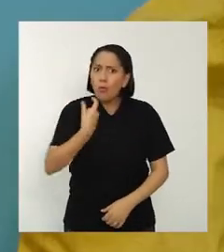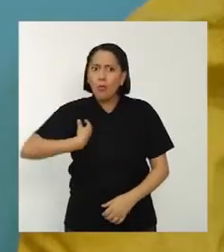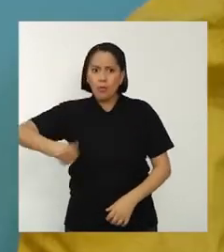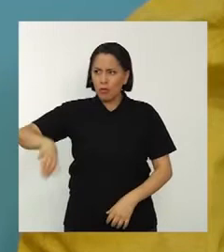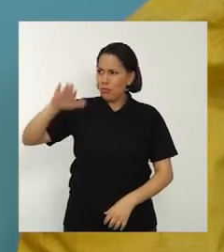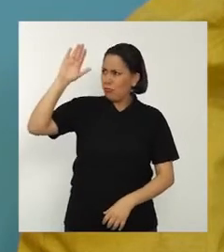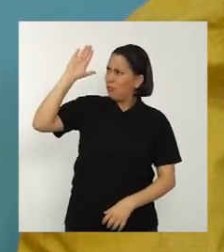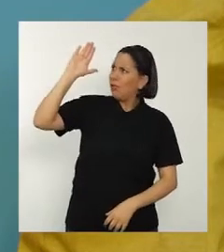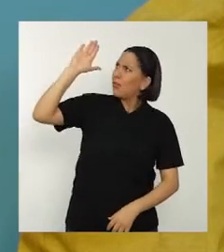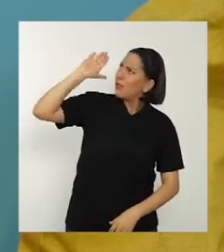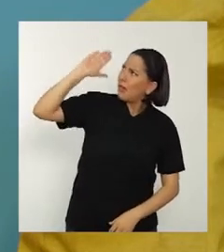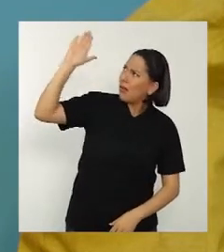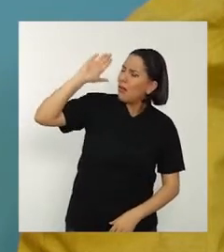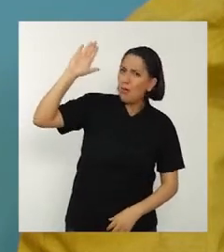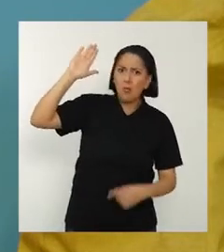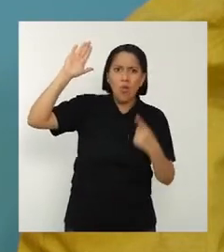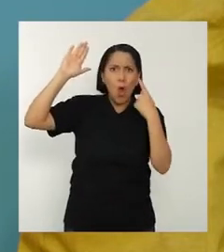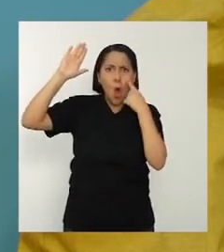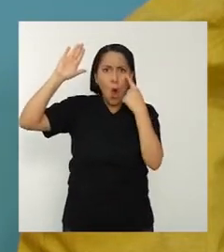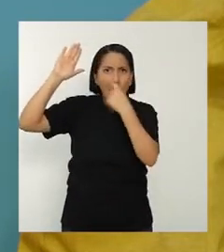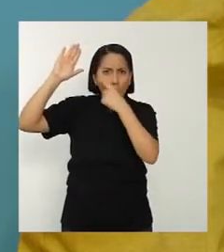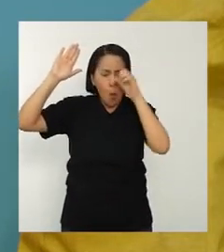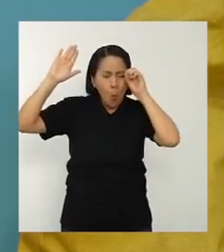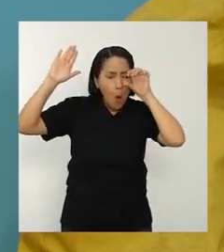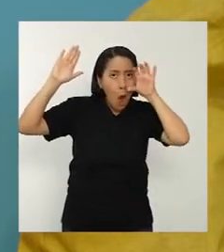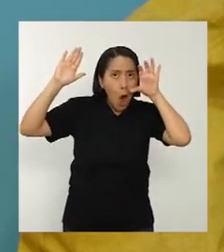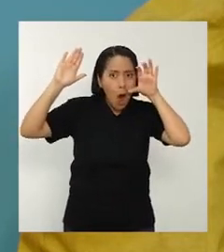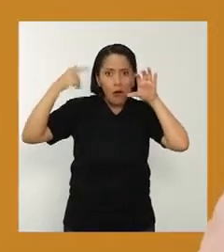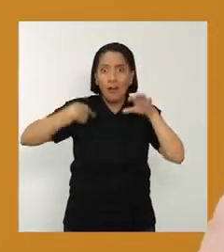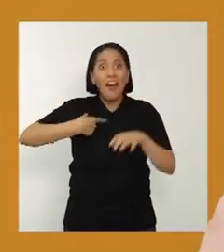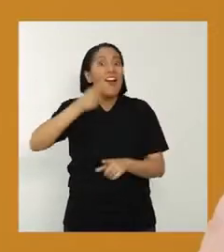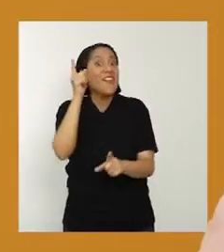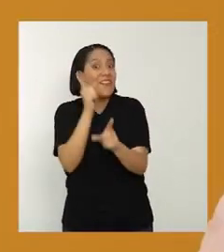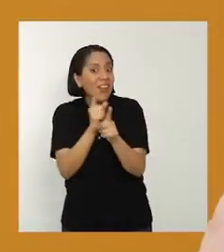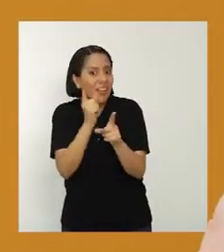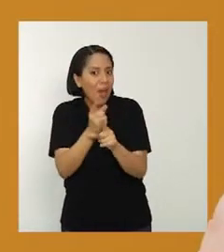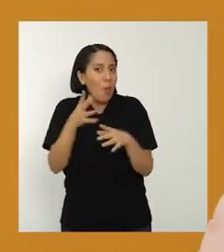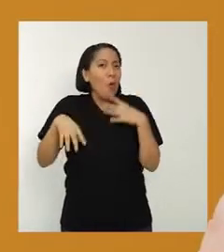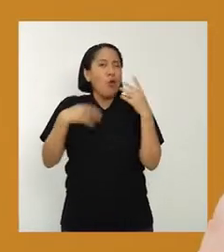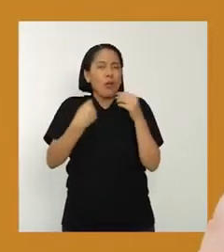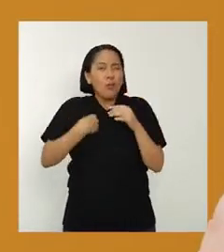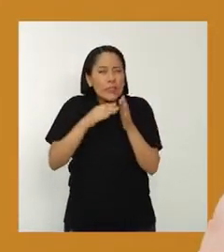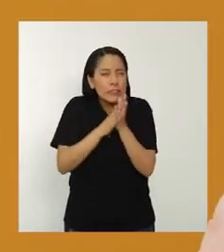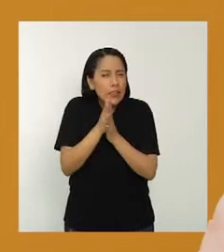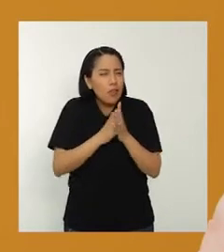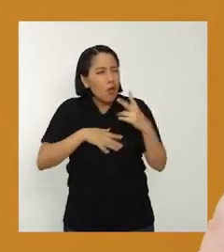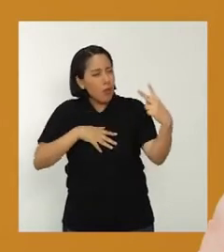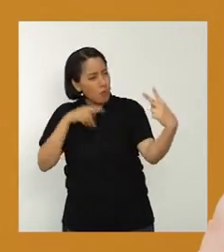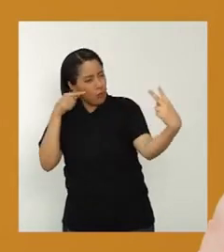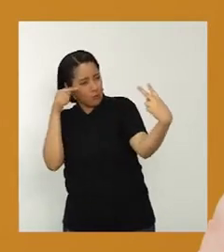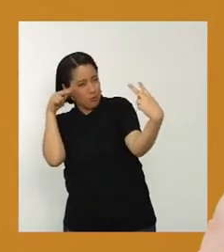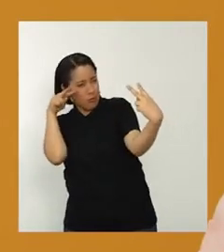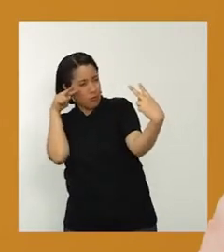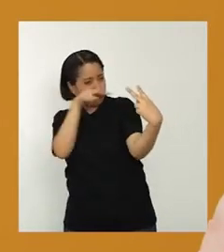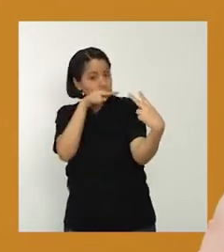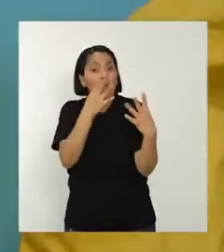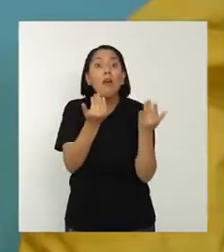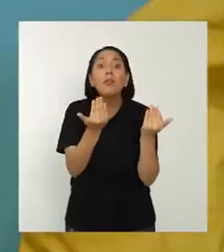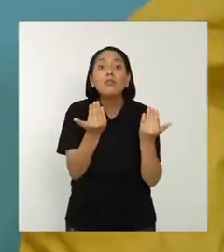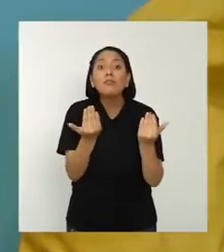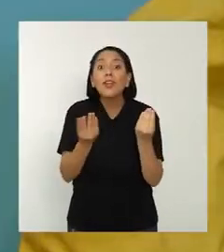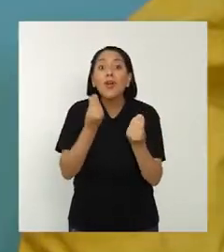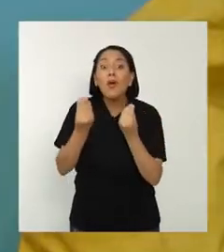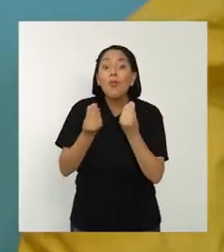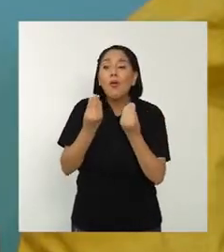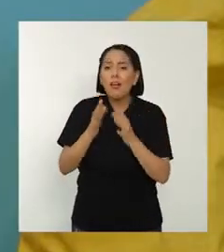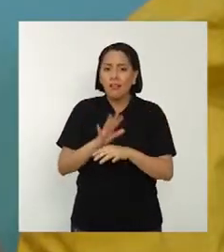había dado cuenta que cuando levantas la mano para saludar, también abres los ojos. Es verdad, seguramente porque quiero que la persona que saludo me vea.